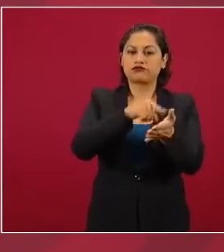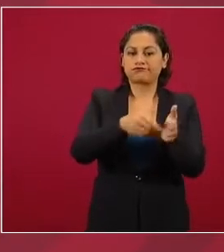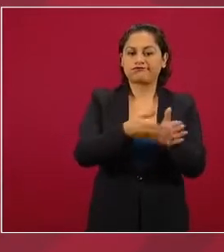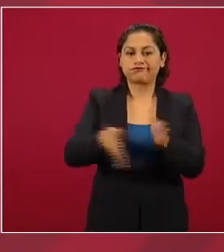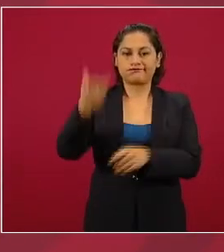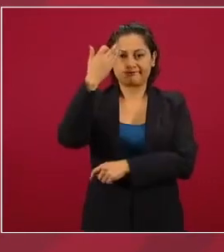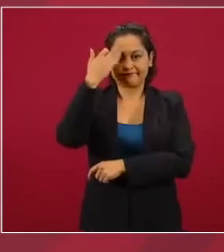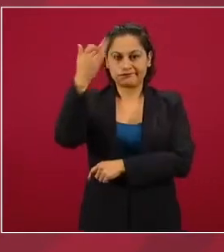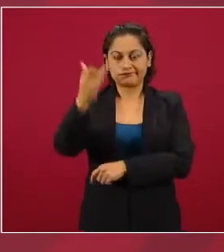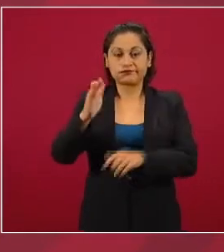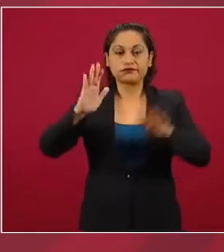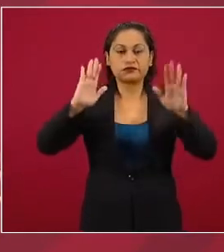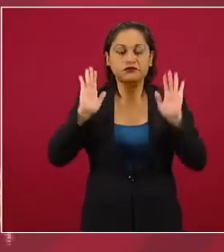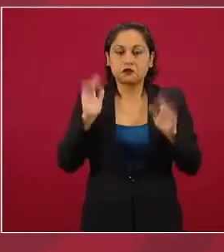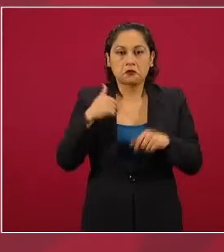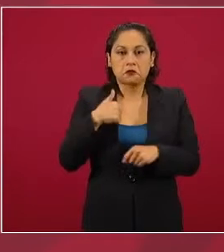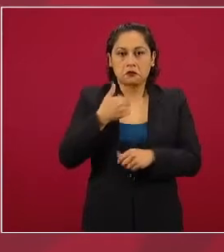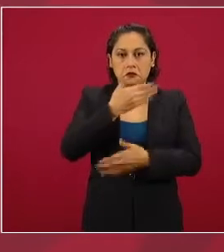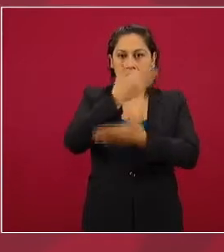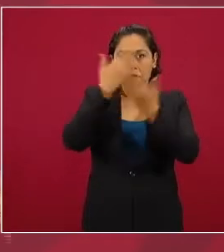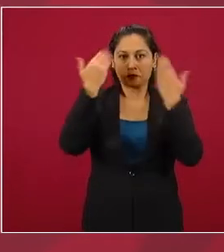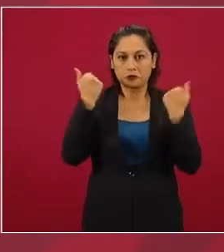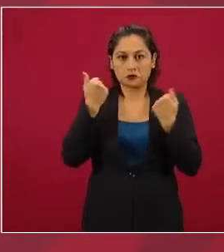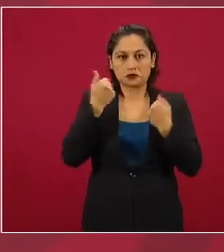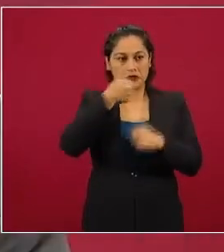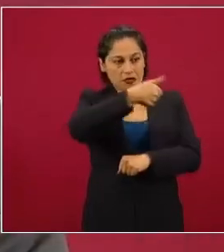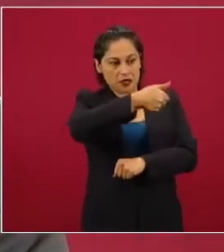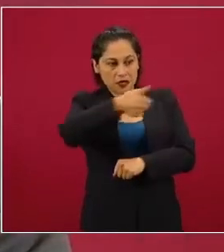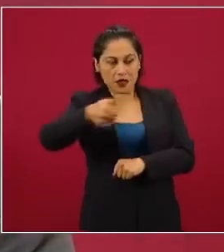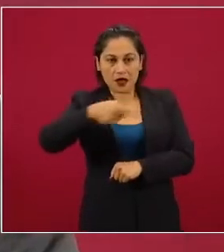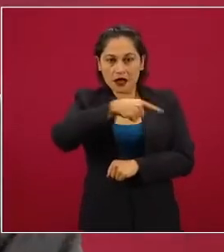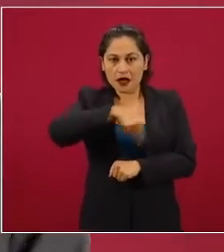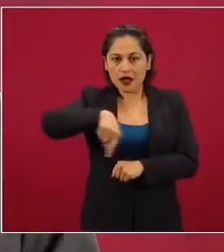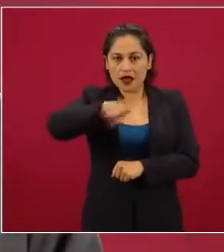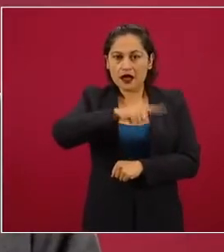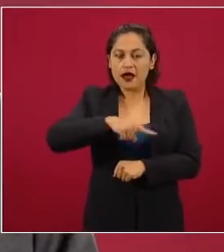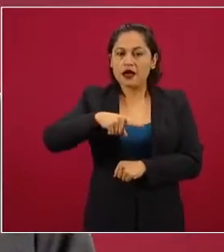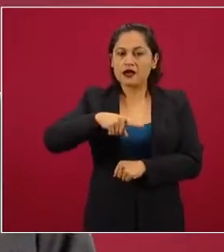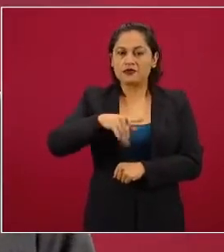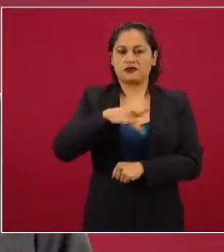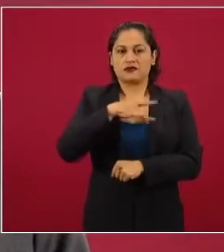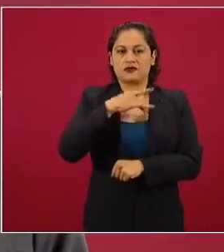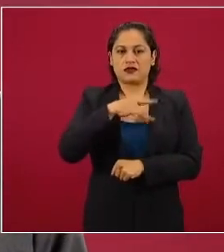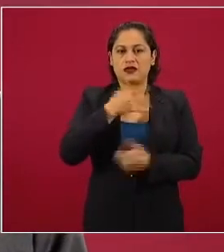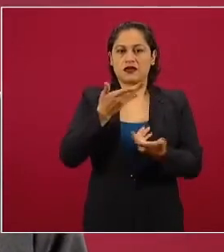viendo, qué estén sintiendo, qué les estará pasando,